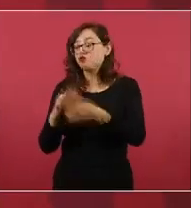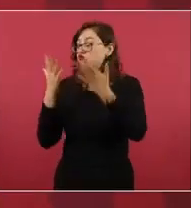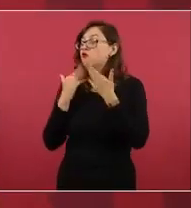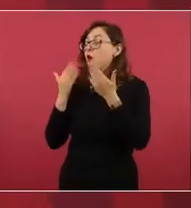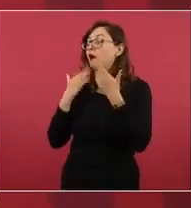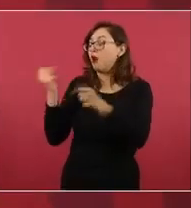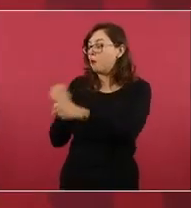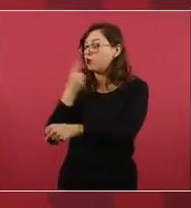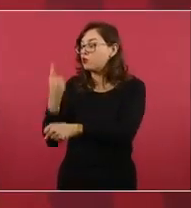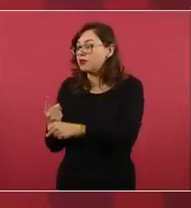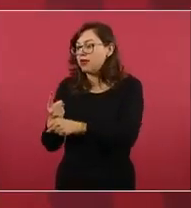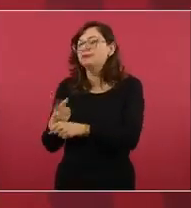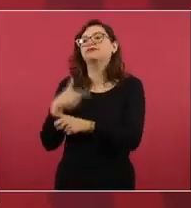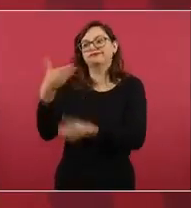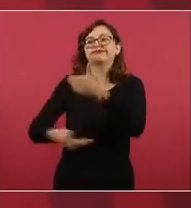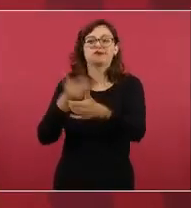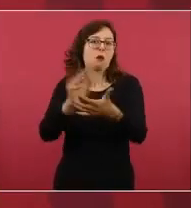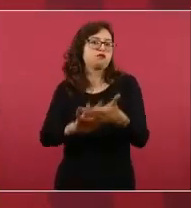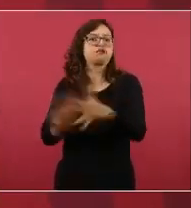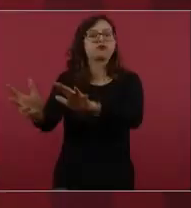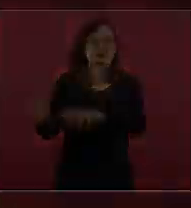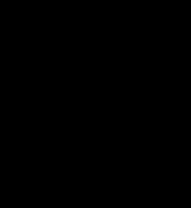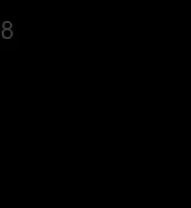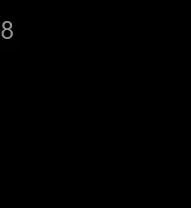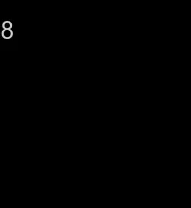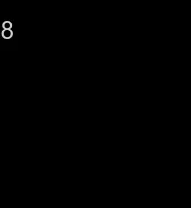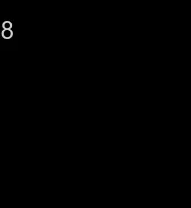Solo los conservadores piensan.